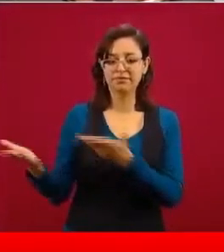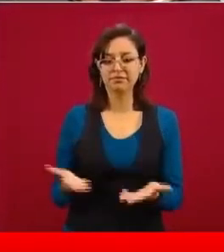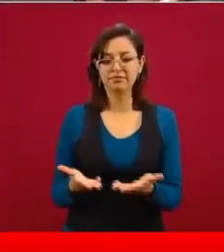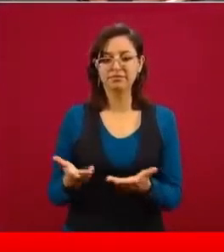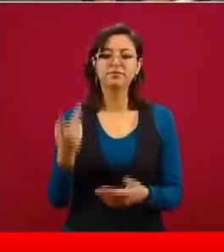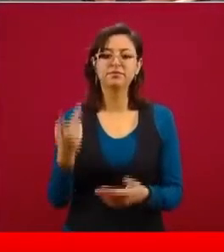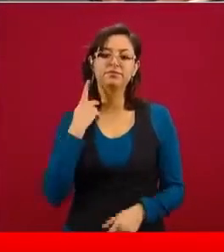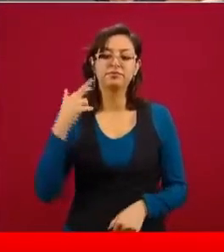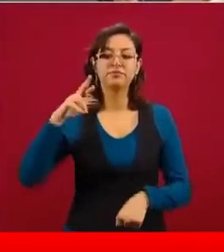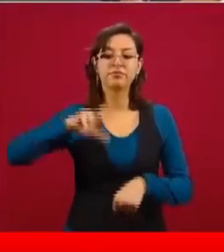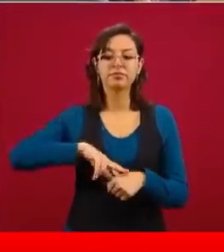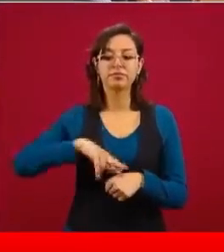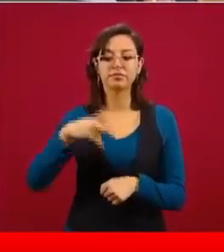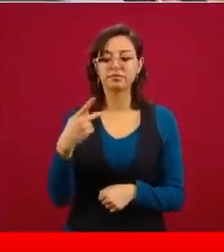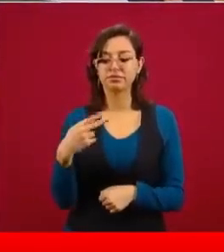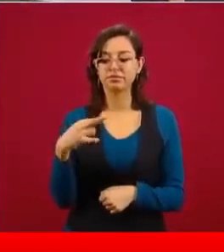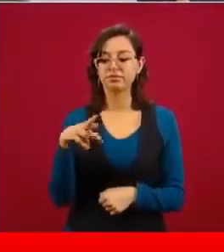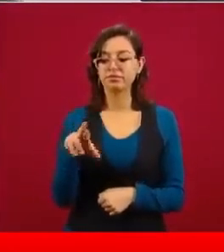procurador